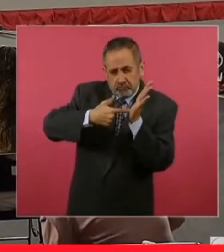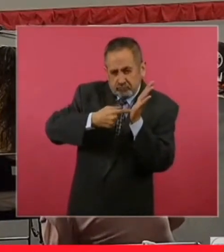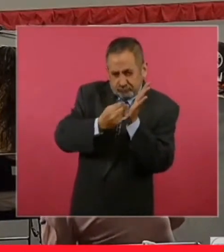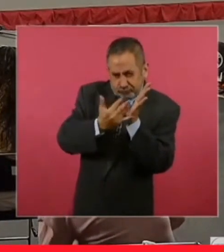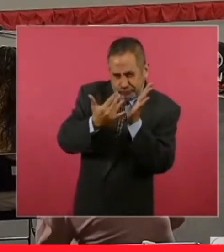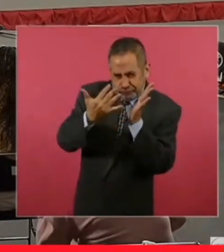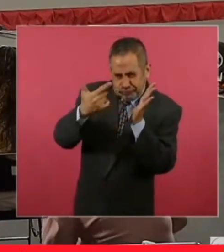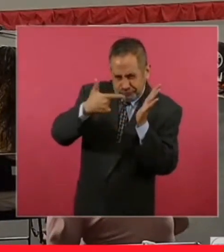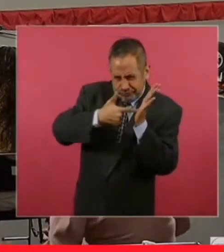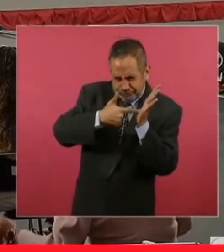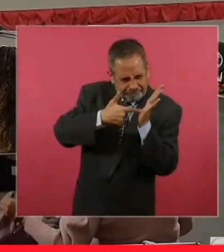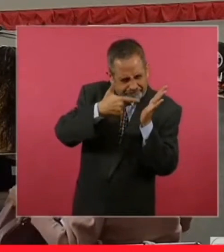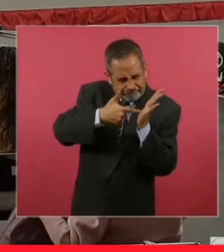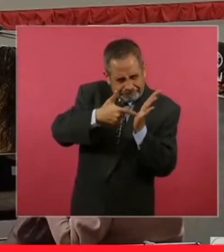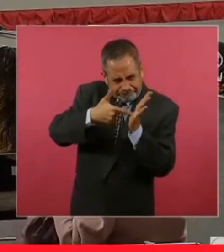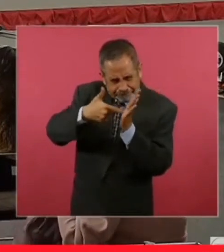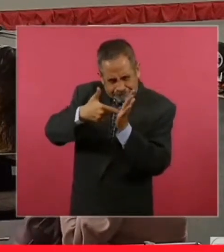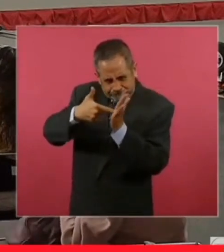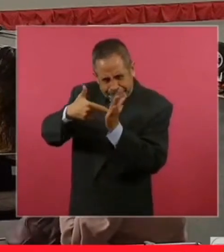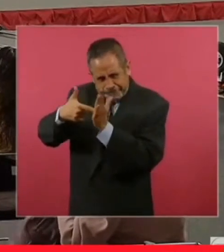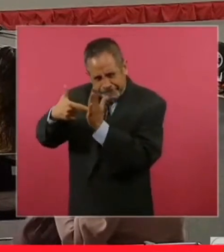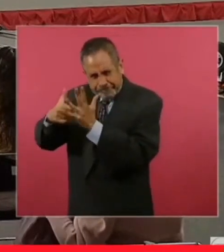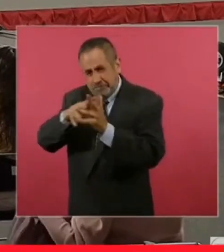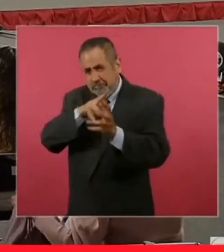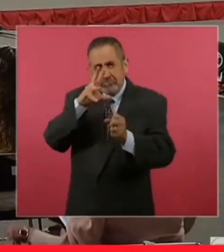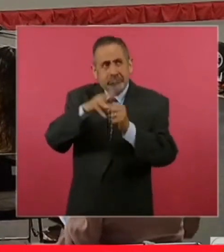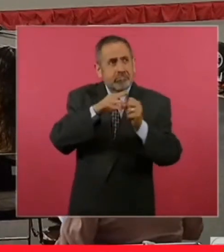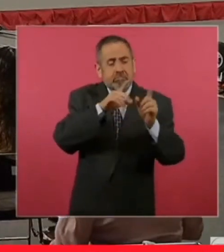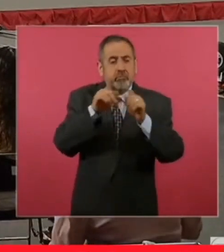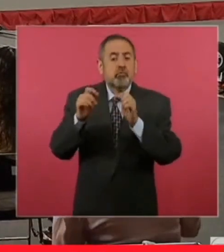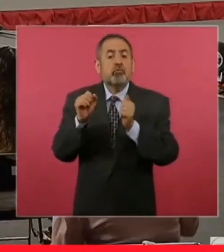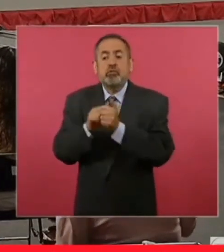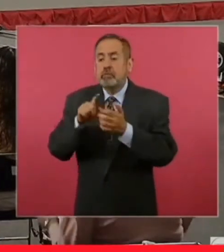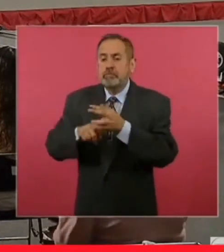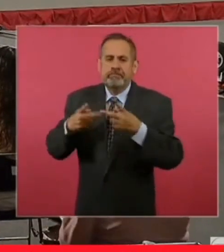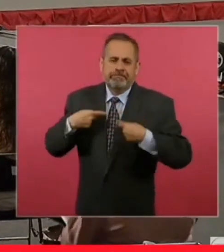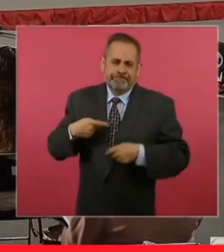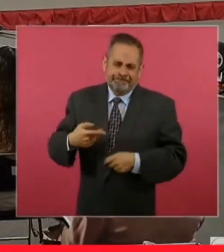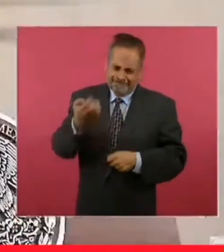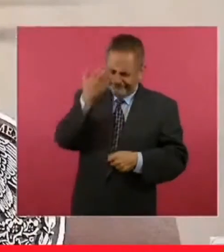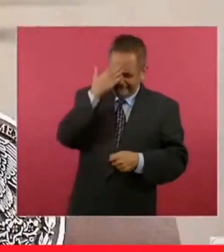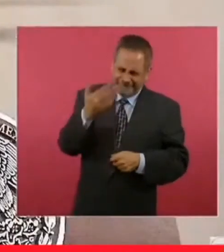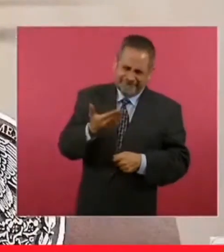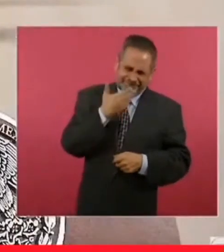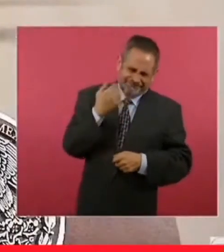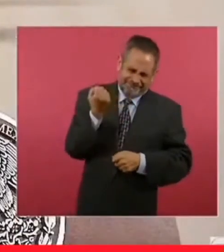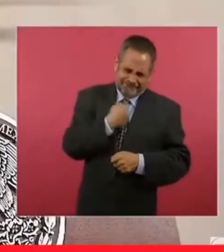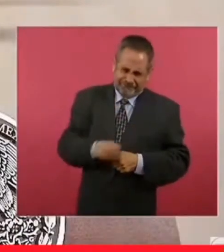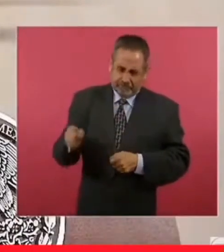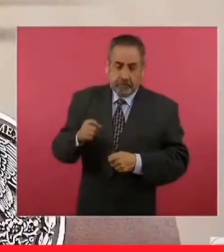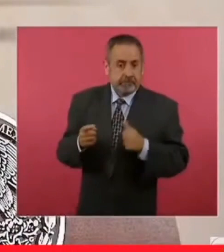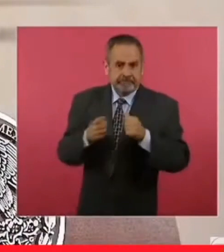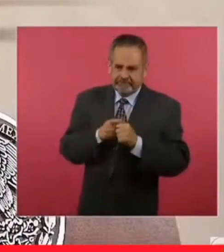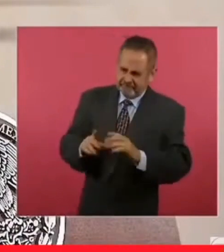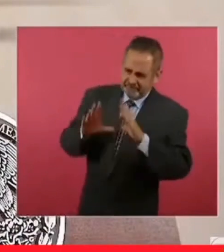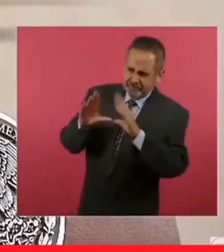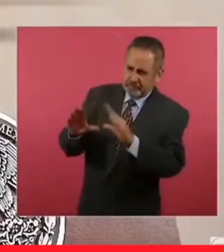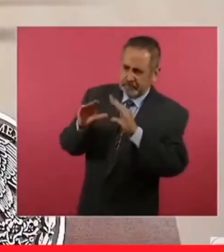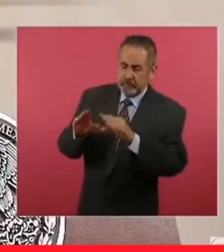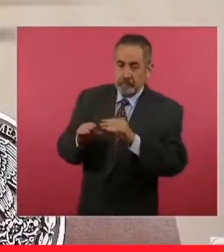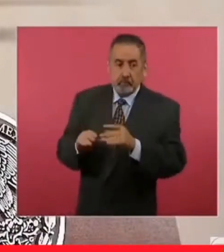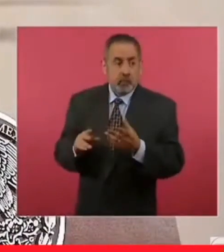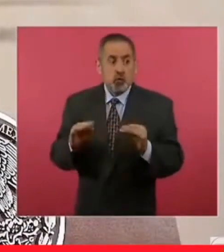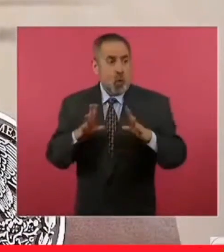de estas soldaduras se lleva a cabo por parte de soldadores especializados que fueron capacitados. No